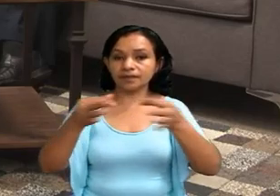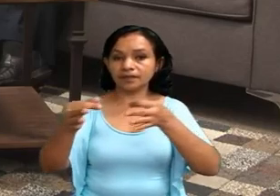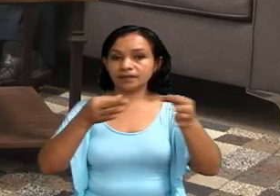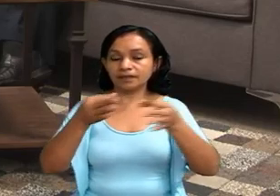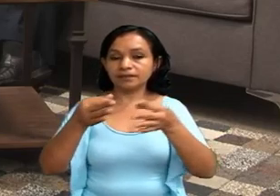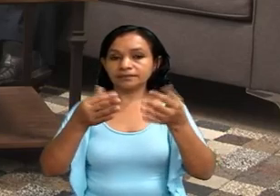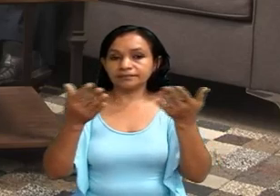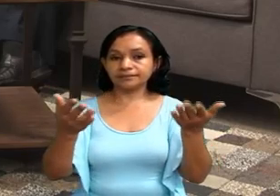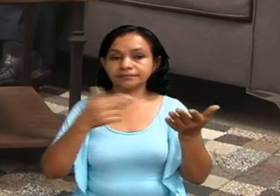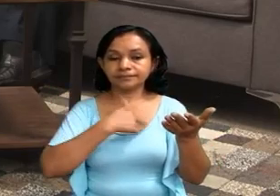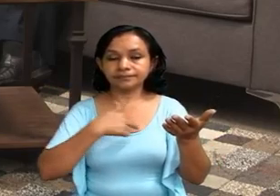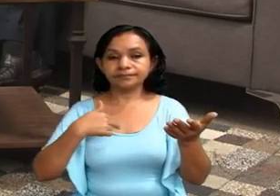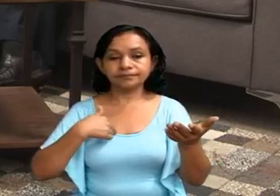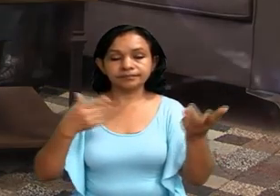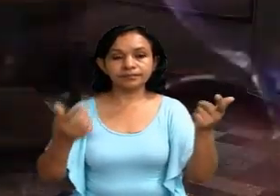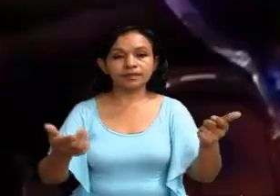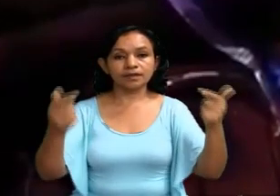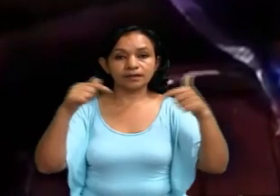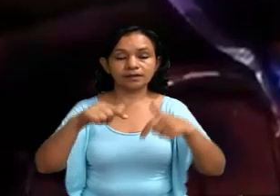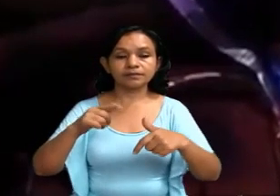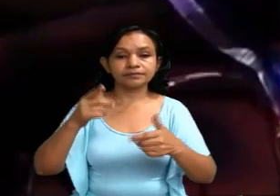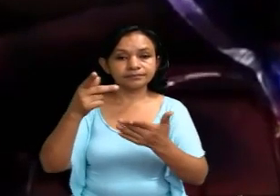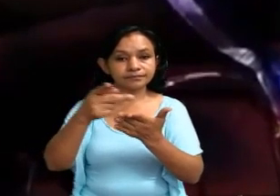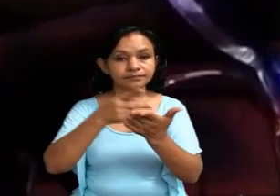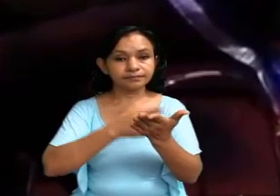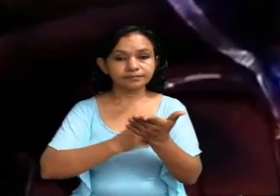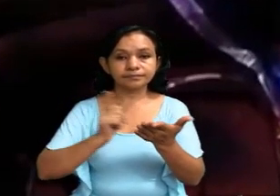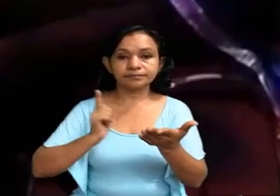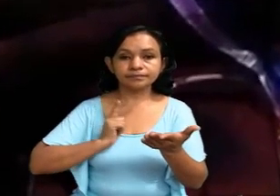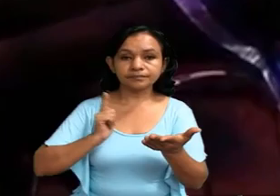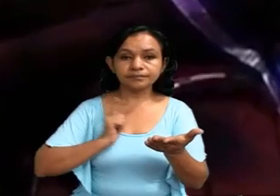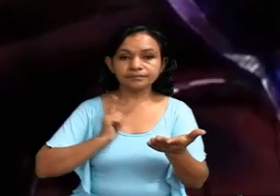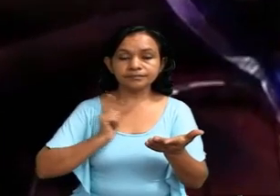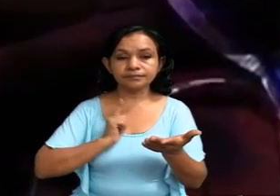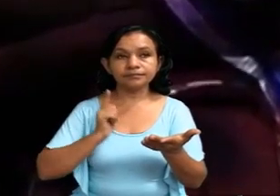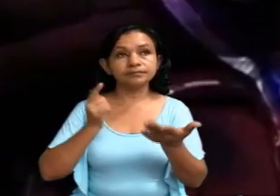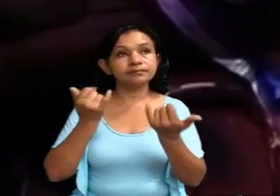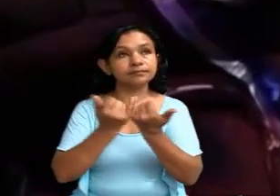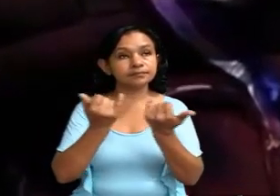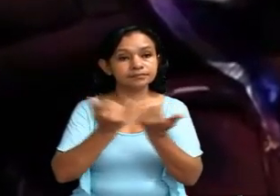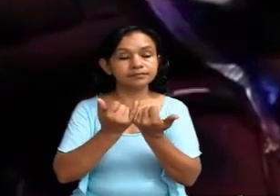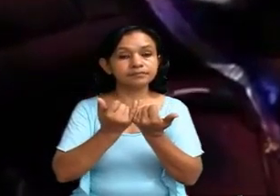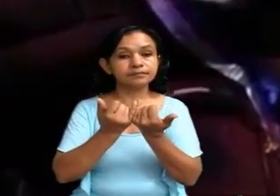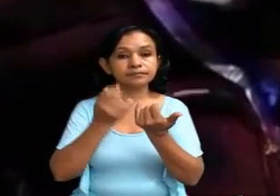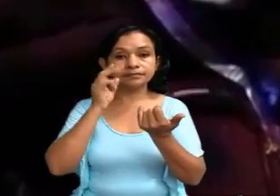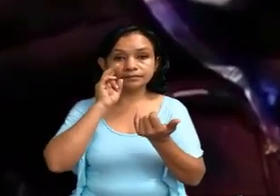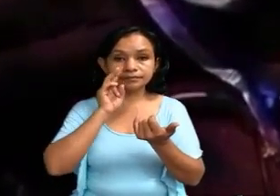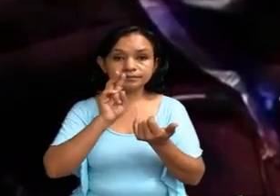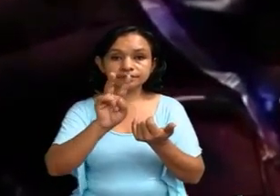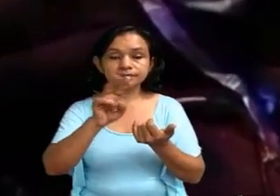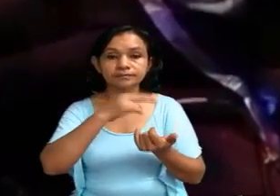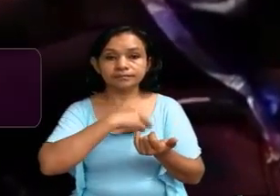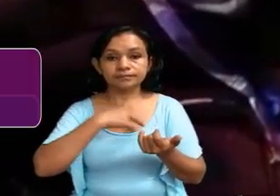tener a tener ahora este proyecto, tenemos que irlo consolidando, porque a la vez